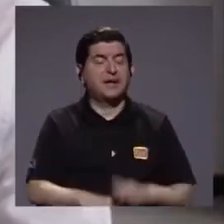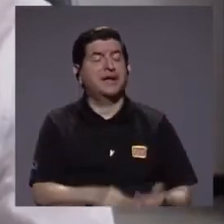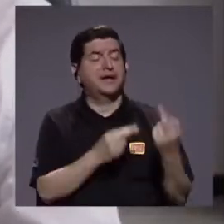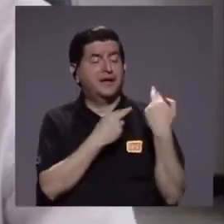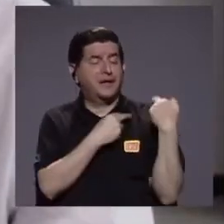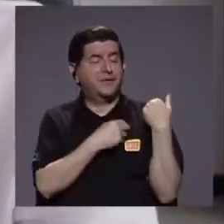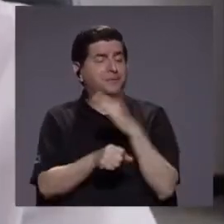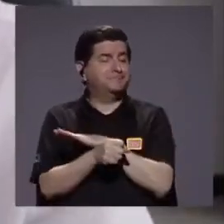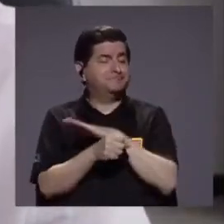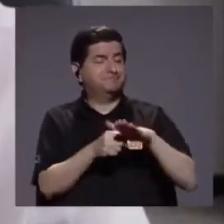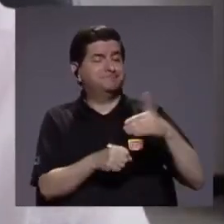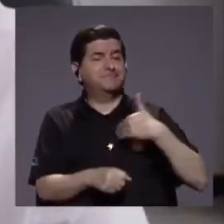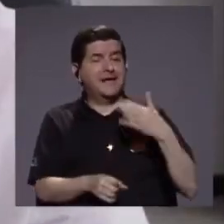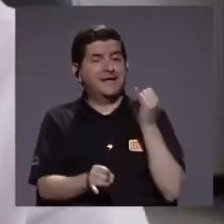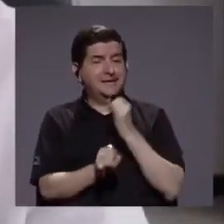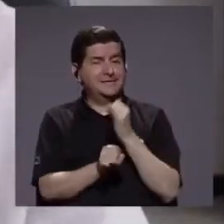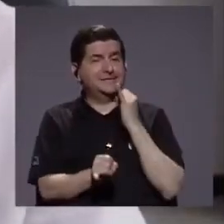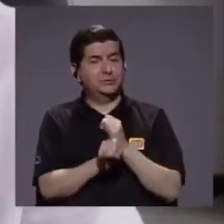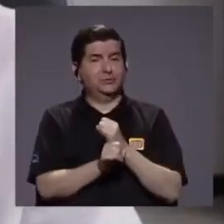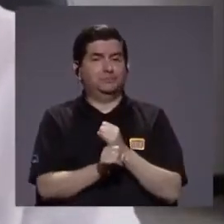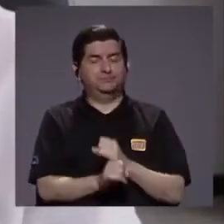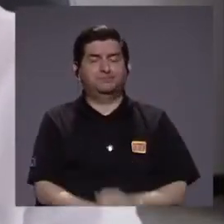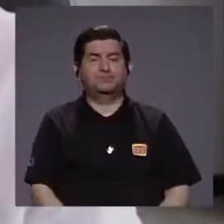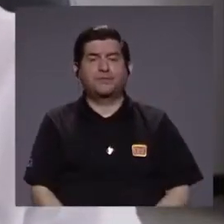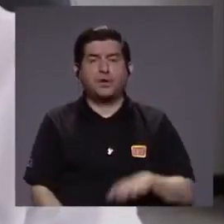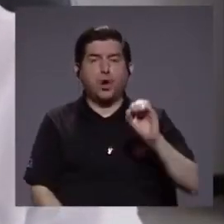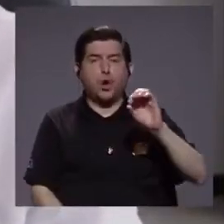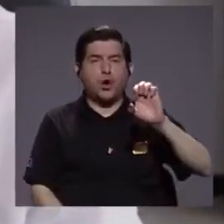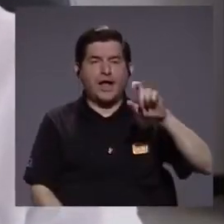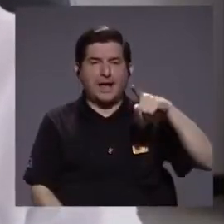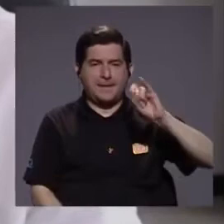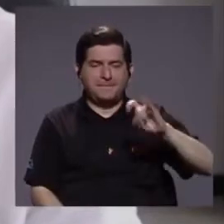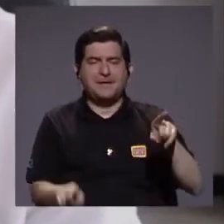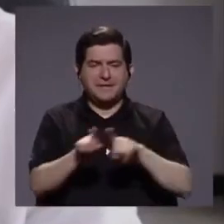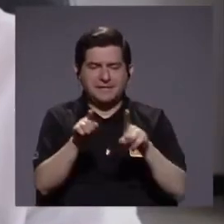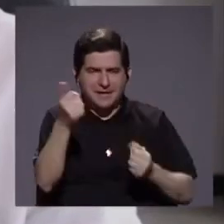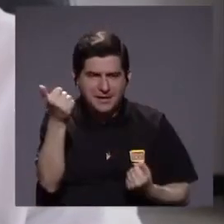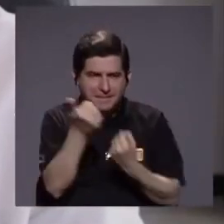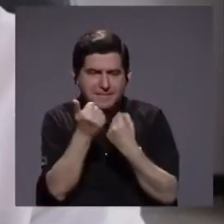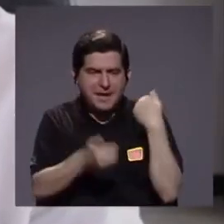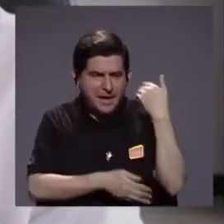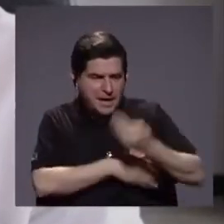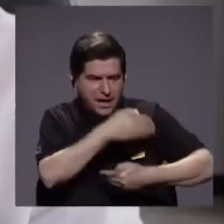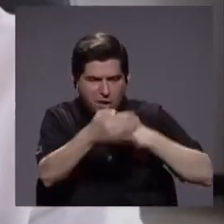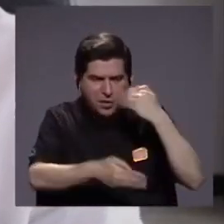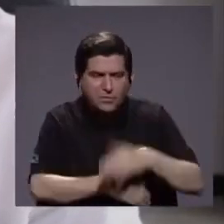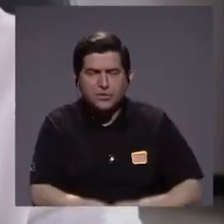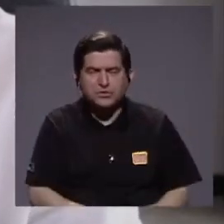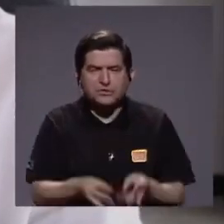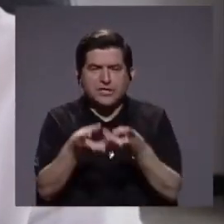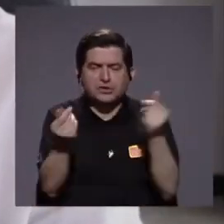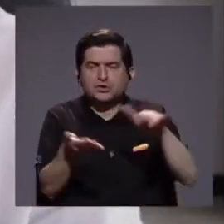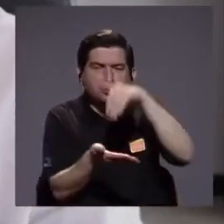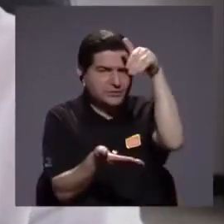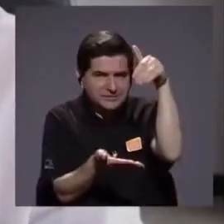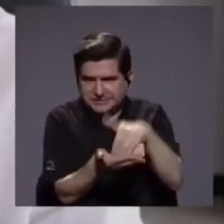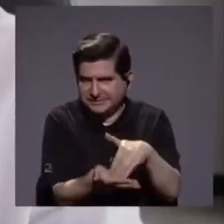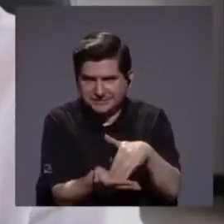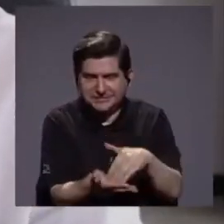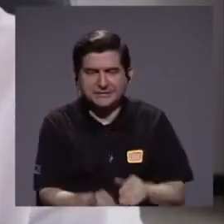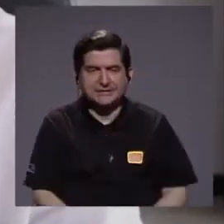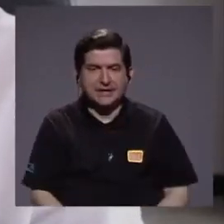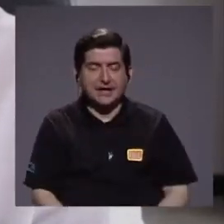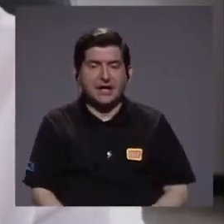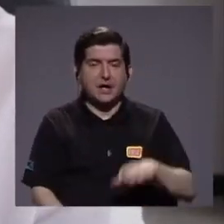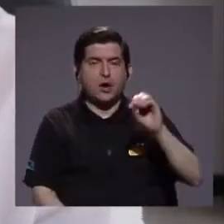responsabilidad total de la institución. La OEP también debe ser reforzada con un proceso de desconcentración. La OEP